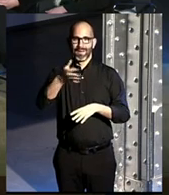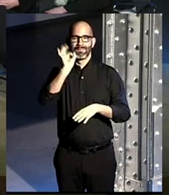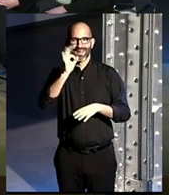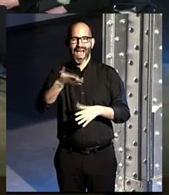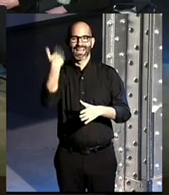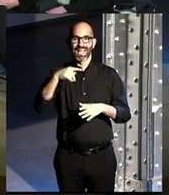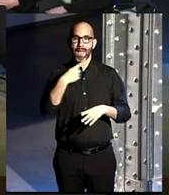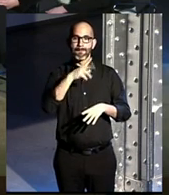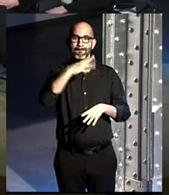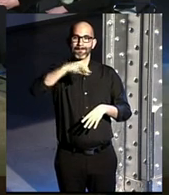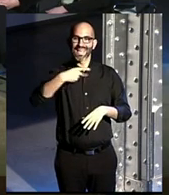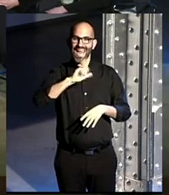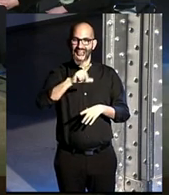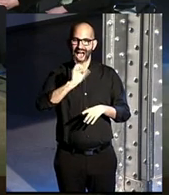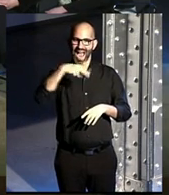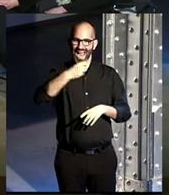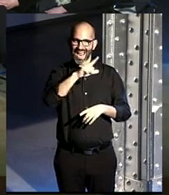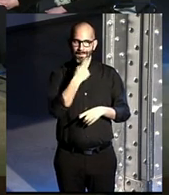mi compañero. Un poco, sí.